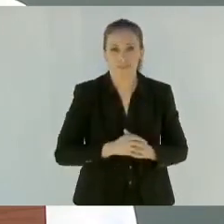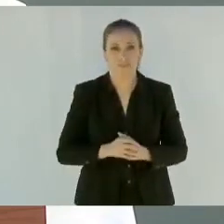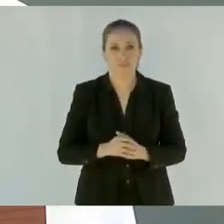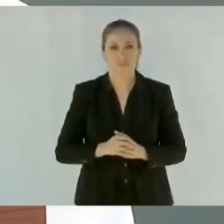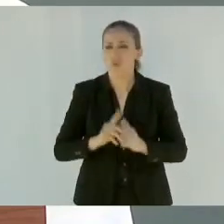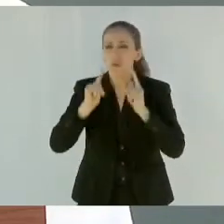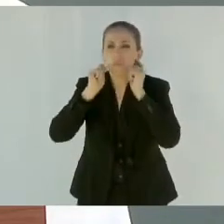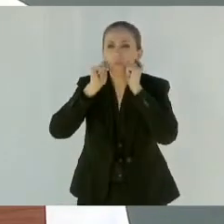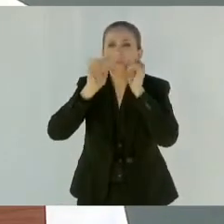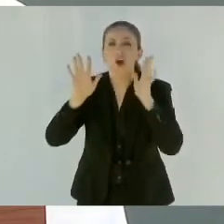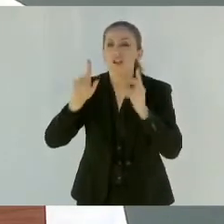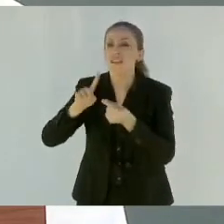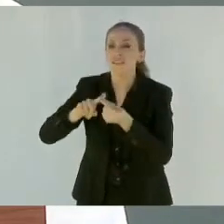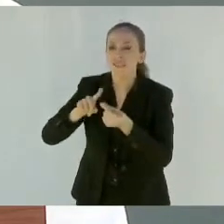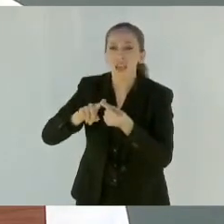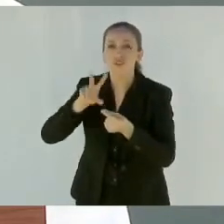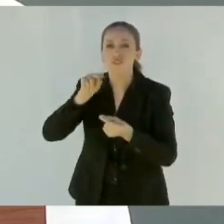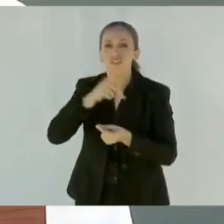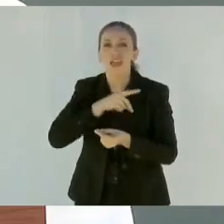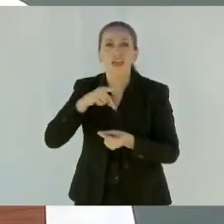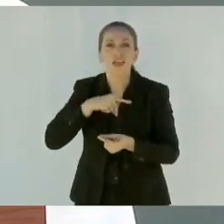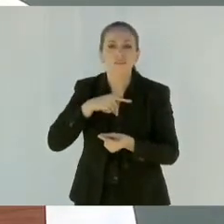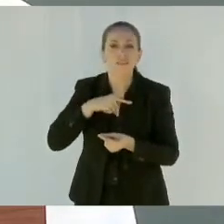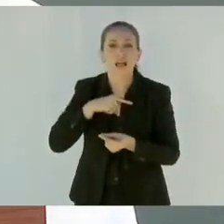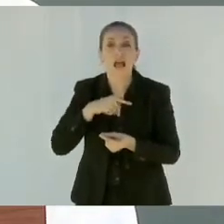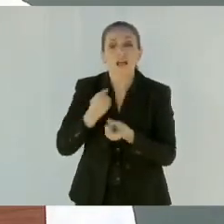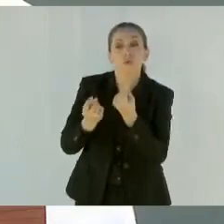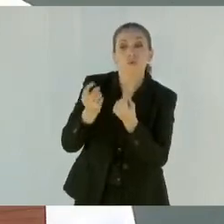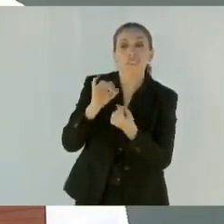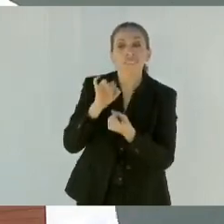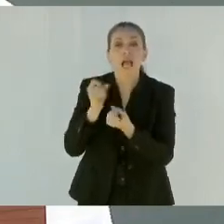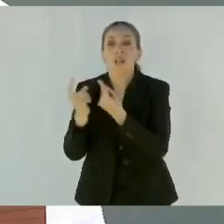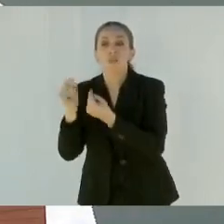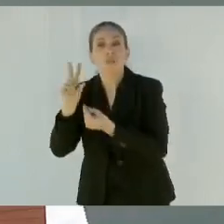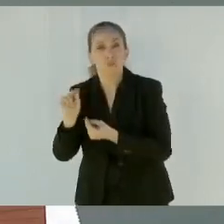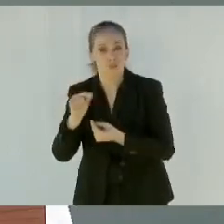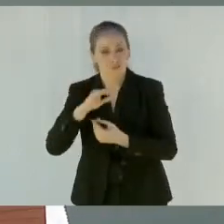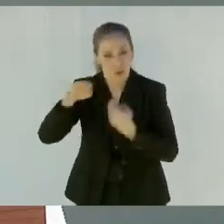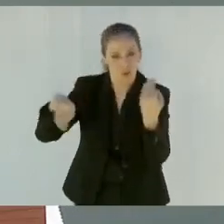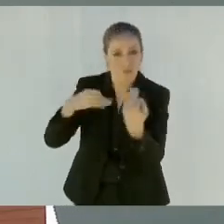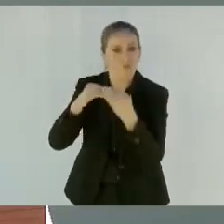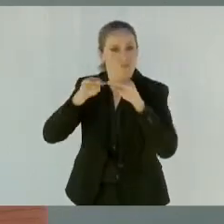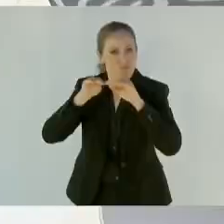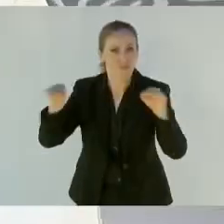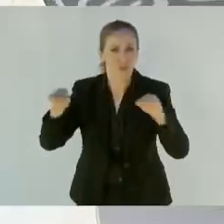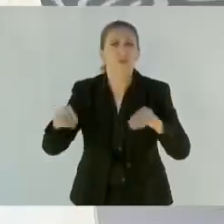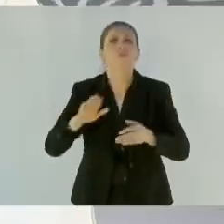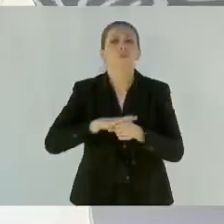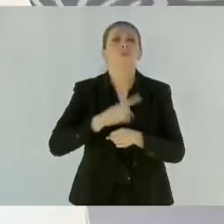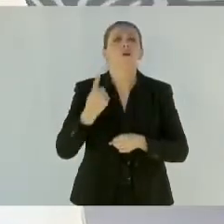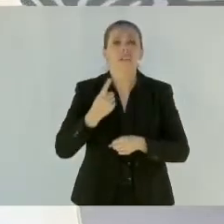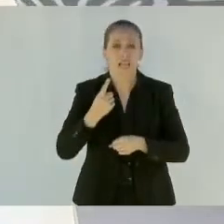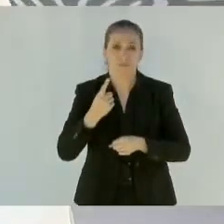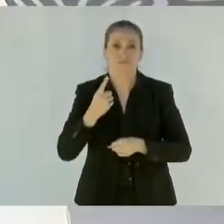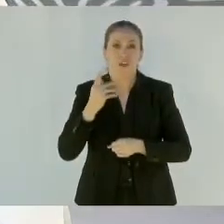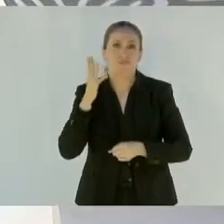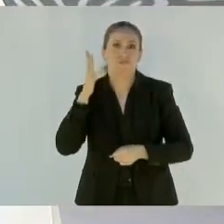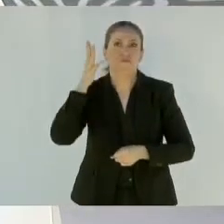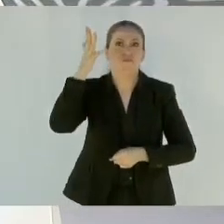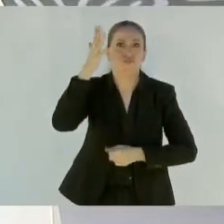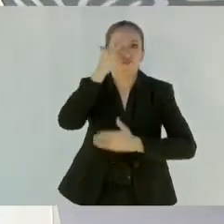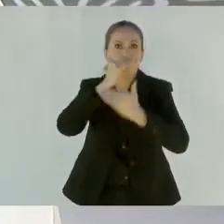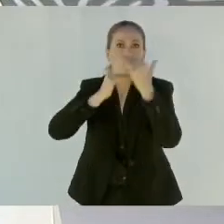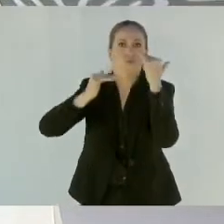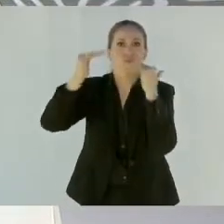progreso y justicia, porque progreso sin justicia a